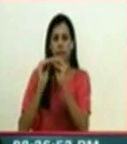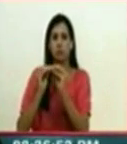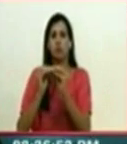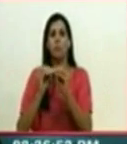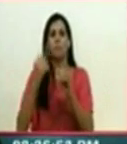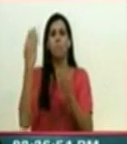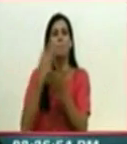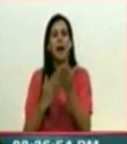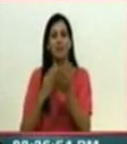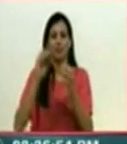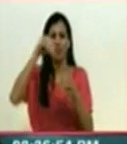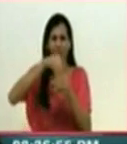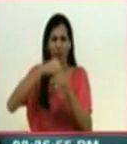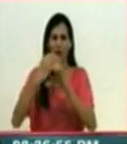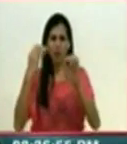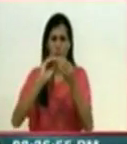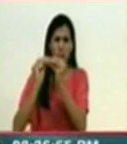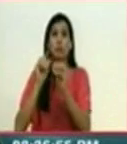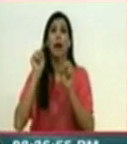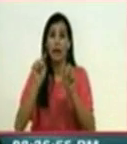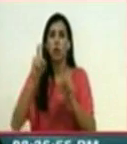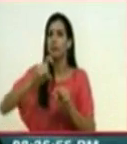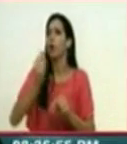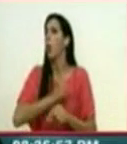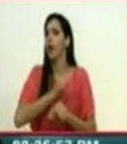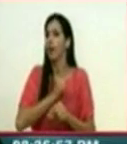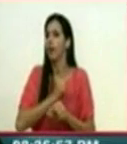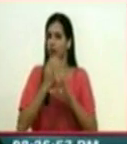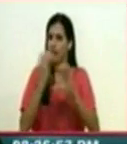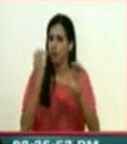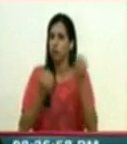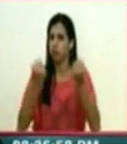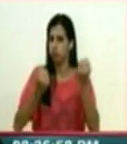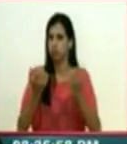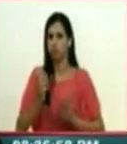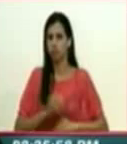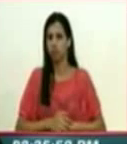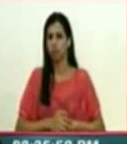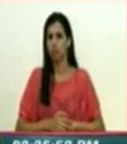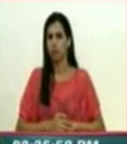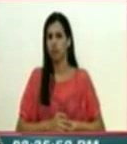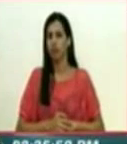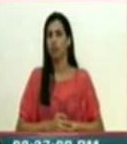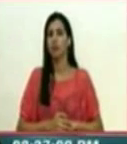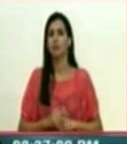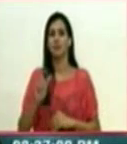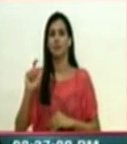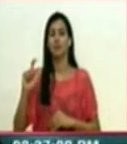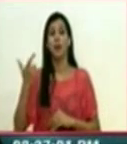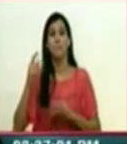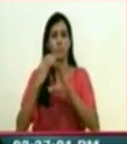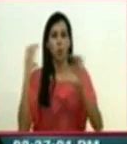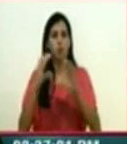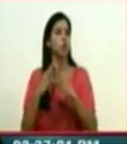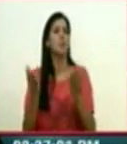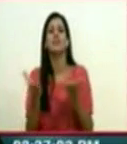repuestos, partes, autopartes, de todo lo que necesita el sector transporte, ¿no? Todo el sistema de servicios del